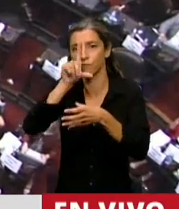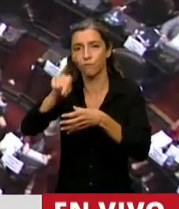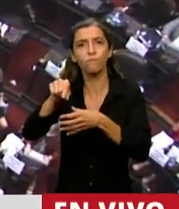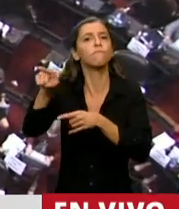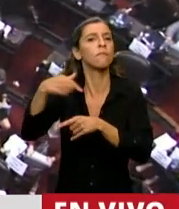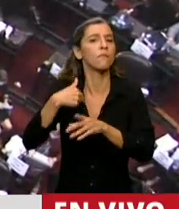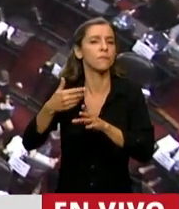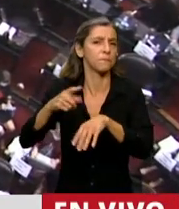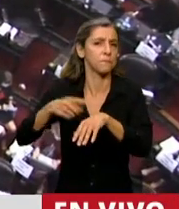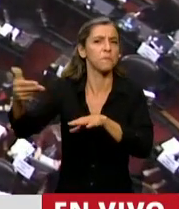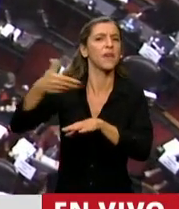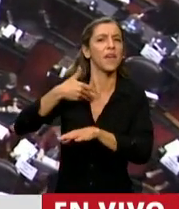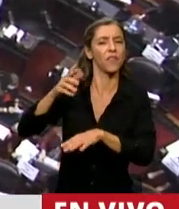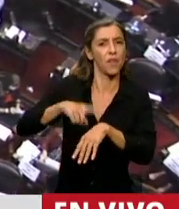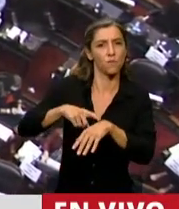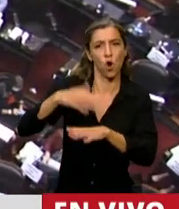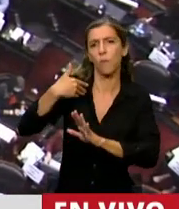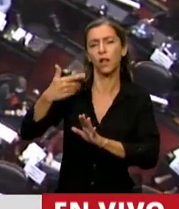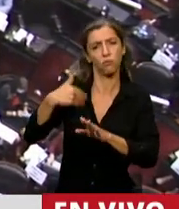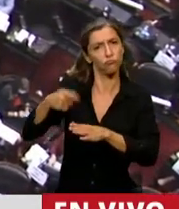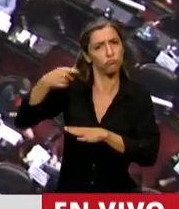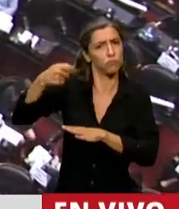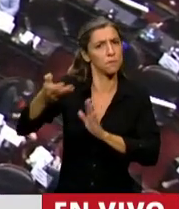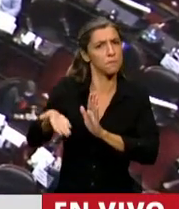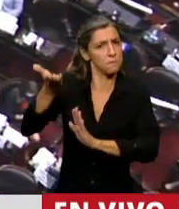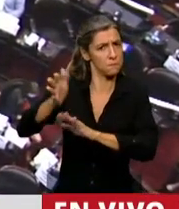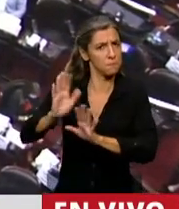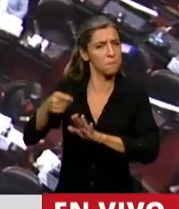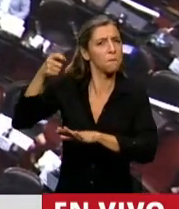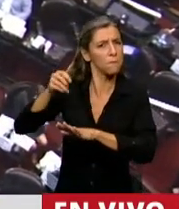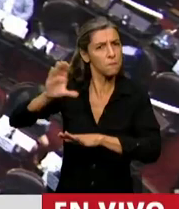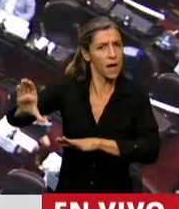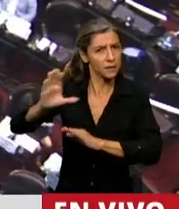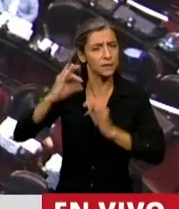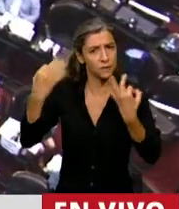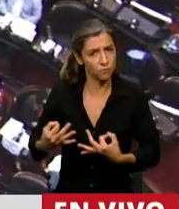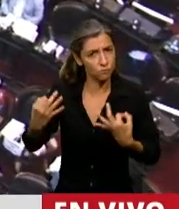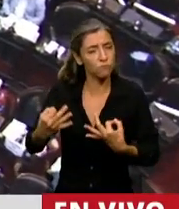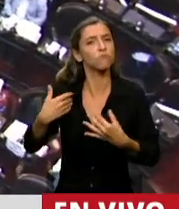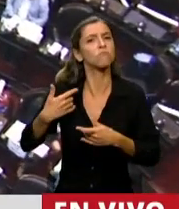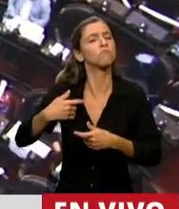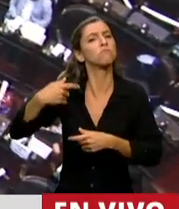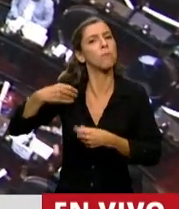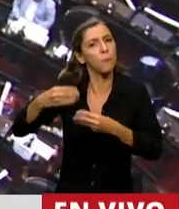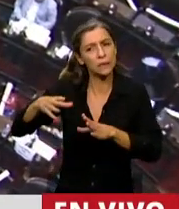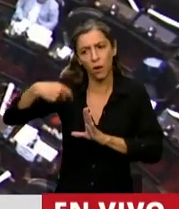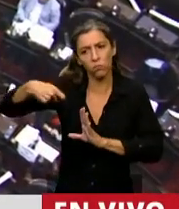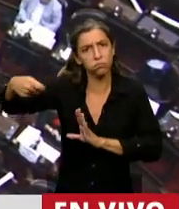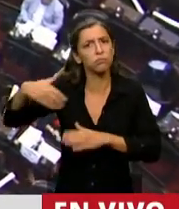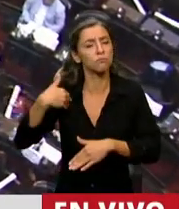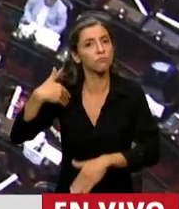pedían, inaugurando el tercer ciclo de sobreendeudamiento externo de nuestro país, y tras pagarles se avanzó en un